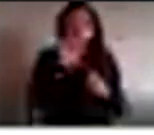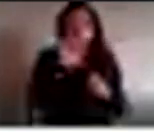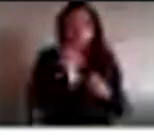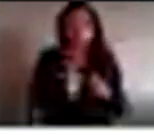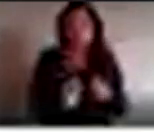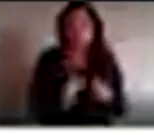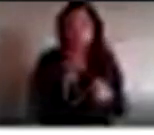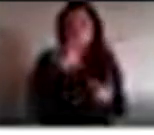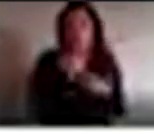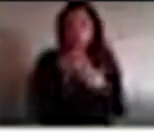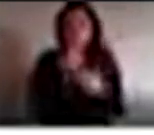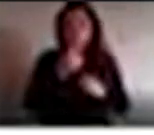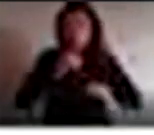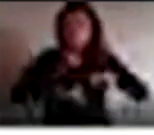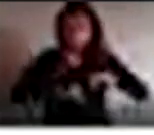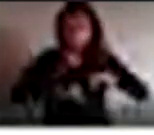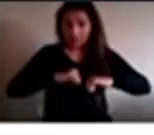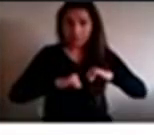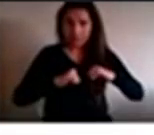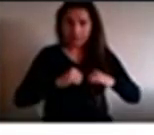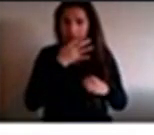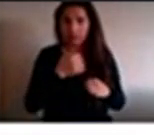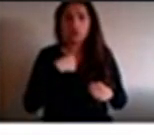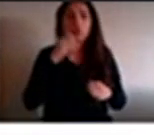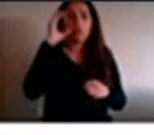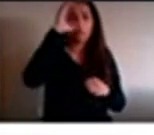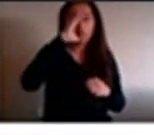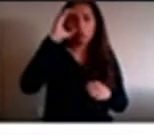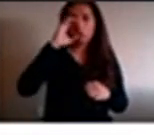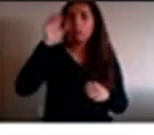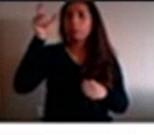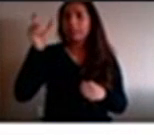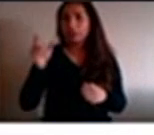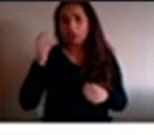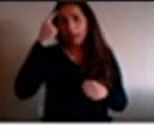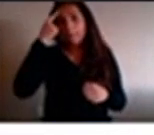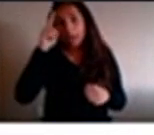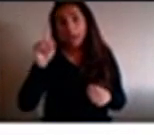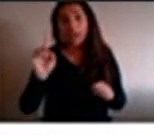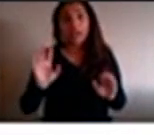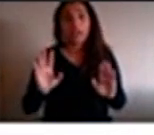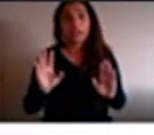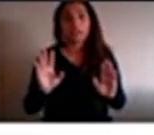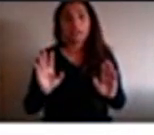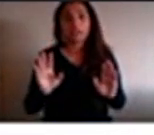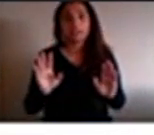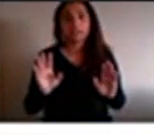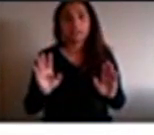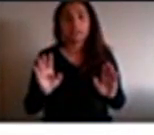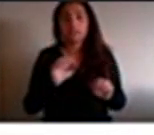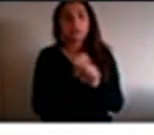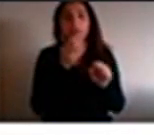de discapacidad. Ello porque dicha oferta de trabajo, en caso de